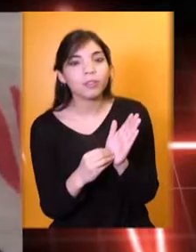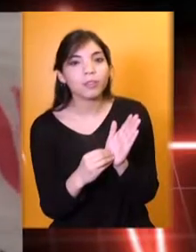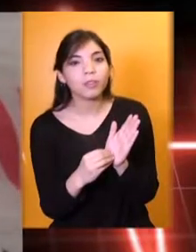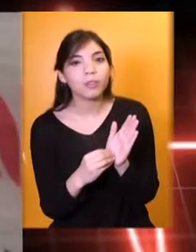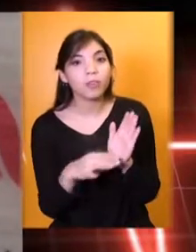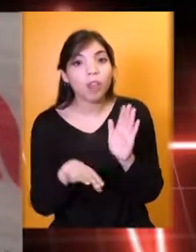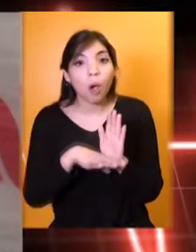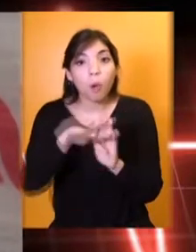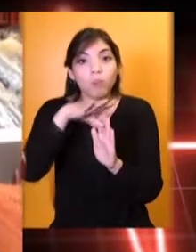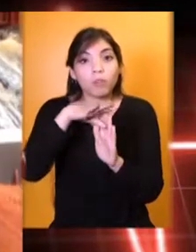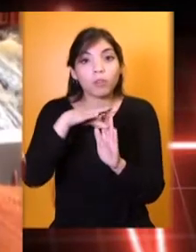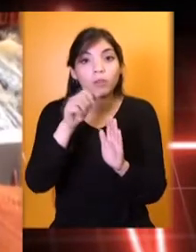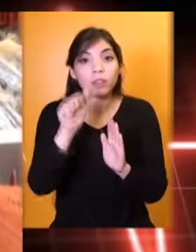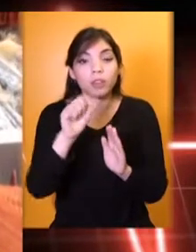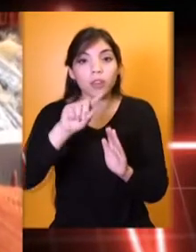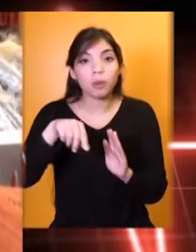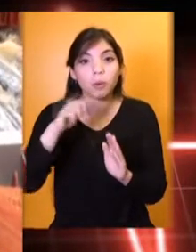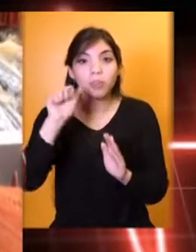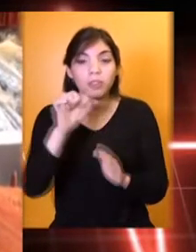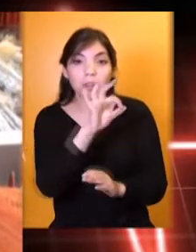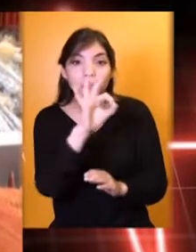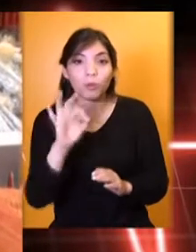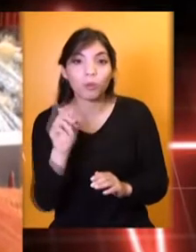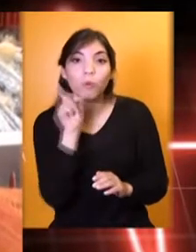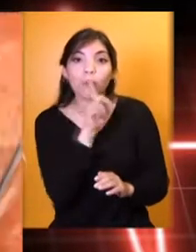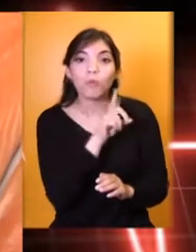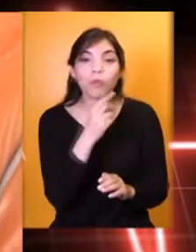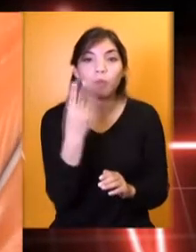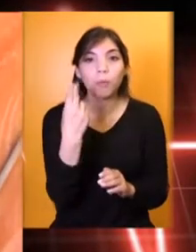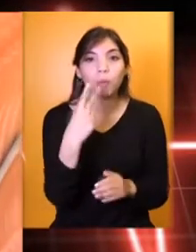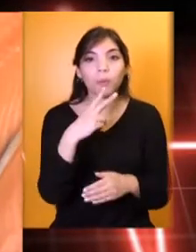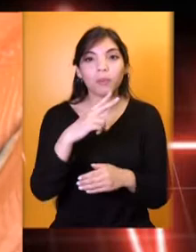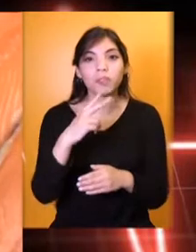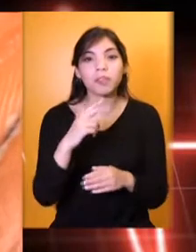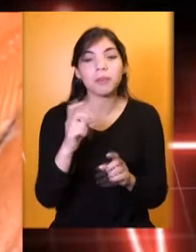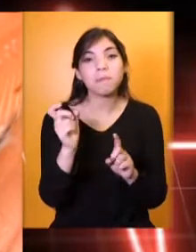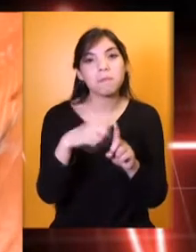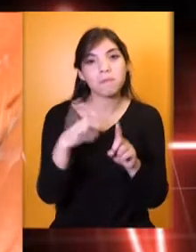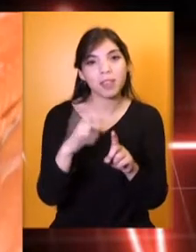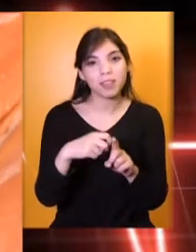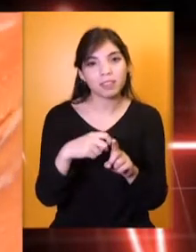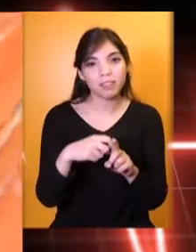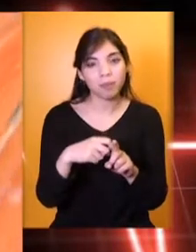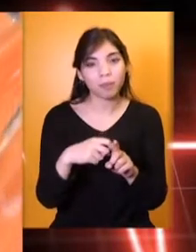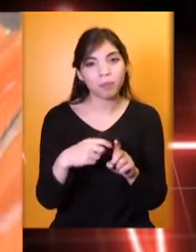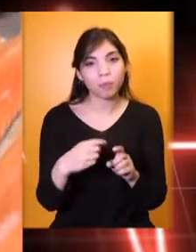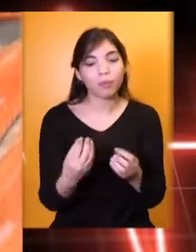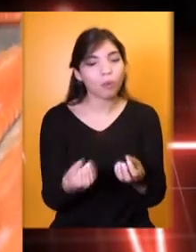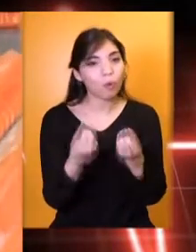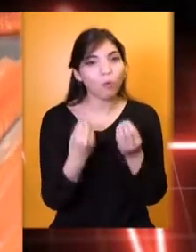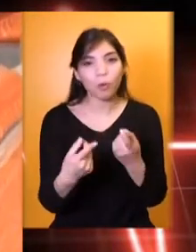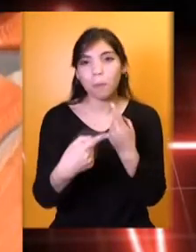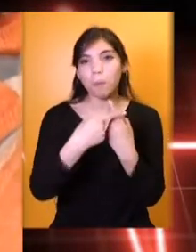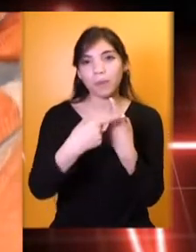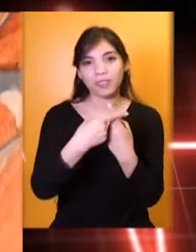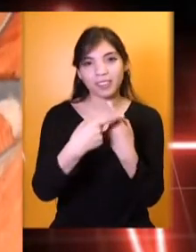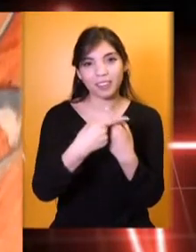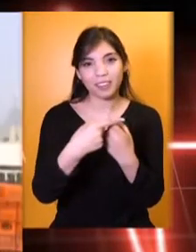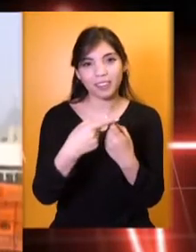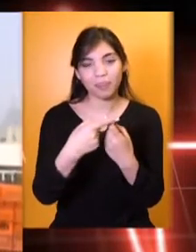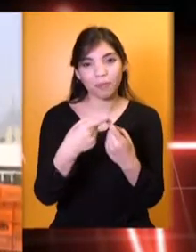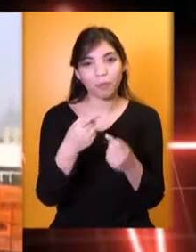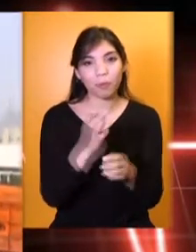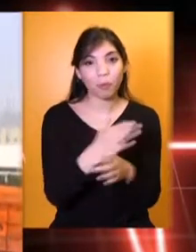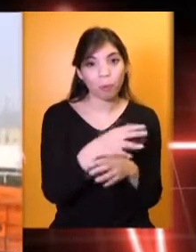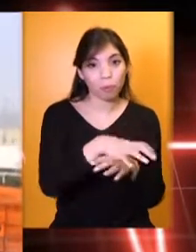crecimiento de un 6,6% en los últimos 12 meses, marcando una tendencia positiva para los productos acuícolas. Lograr